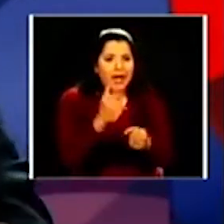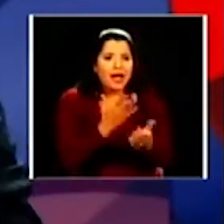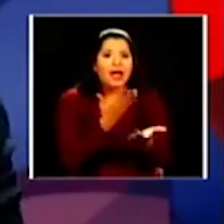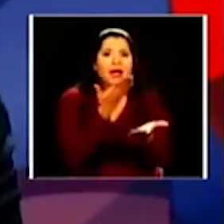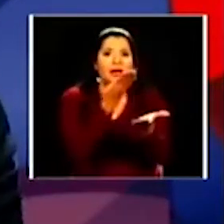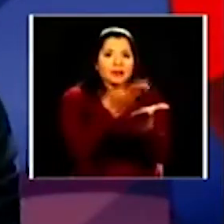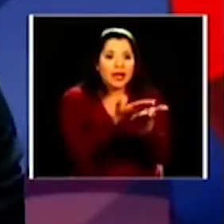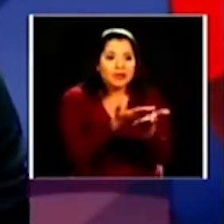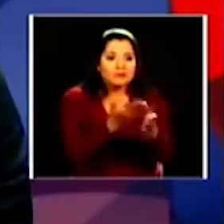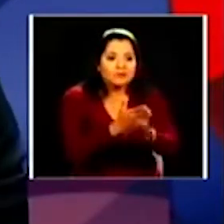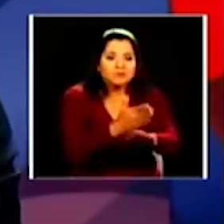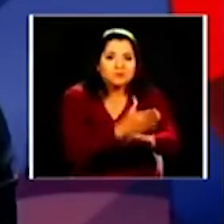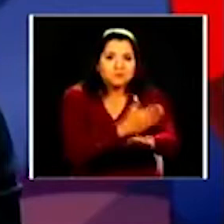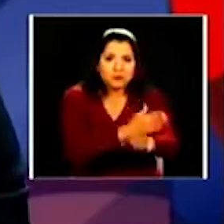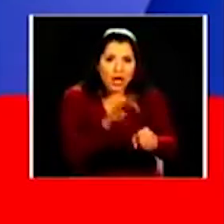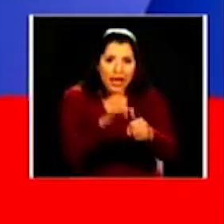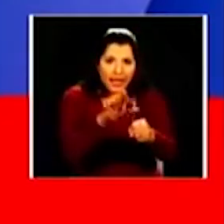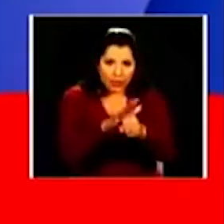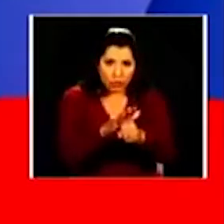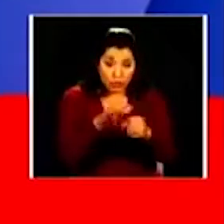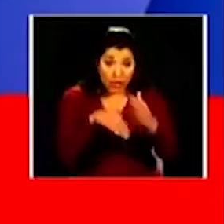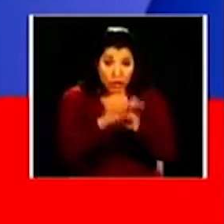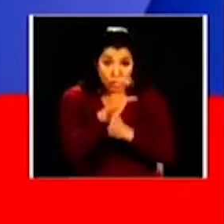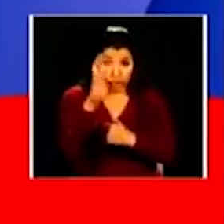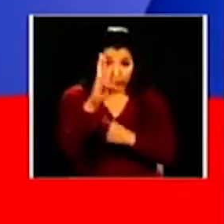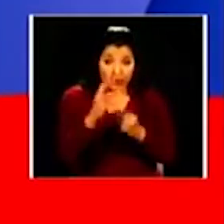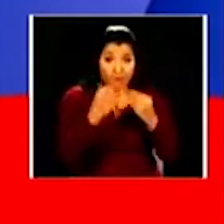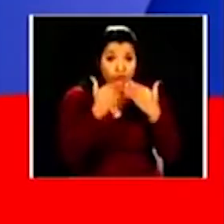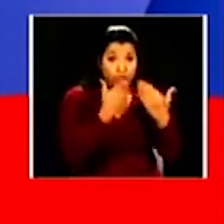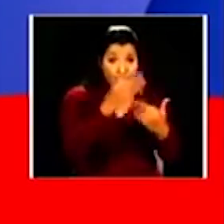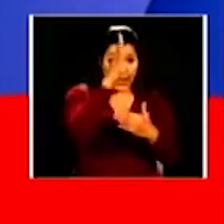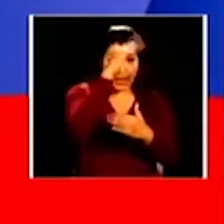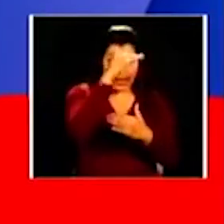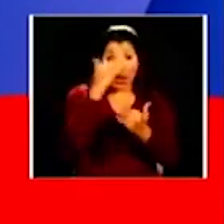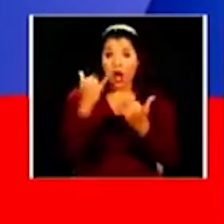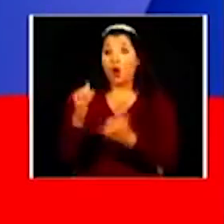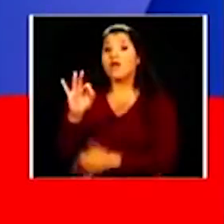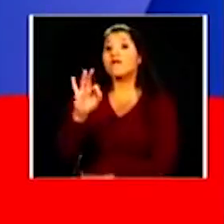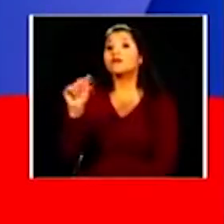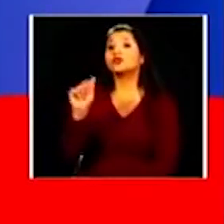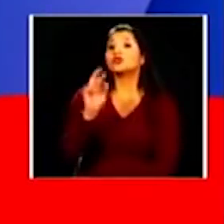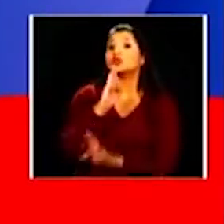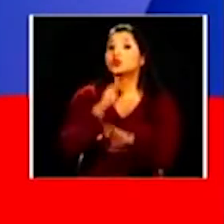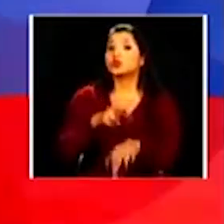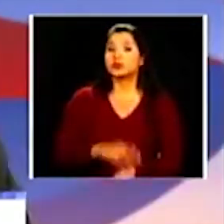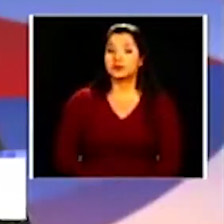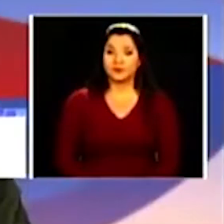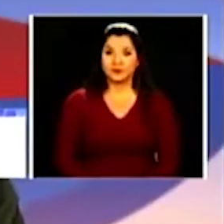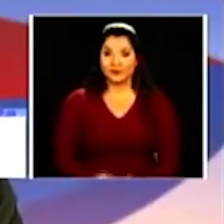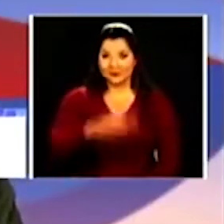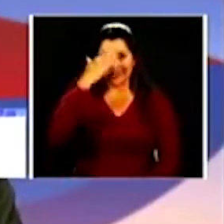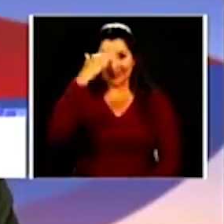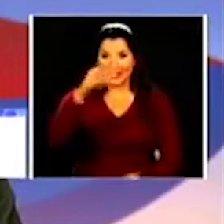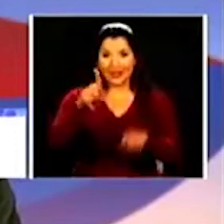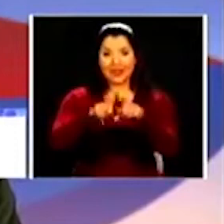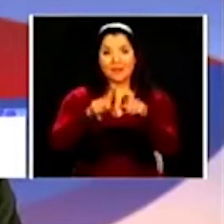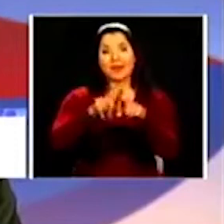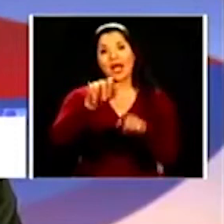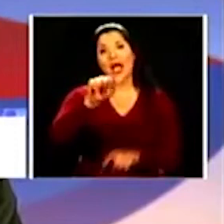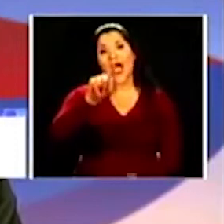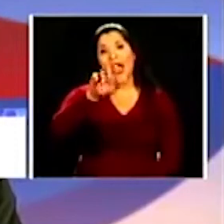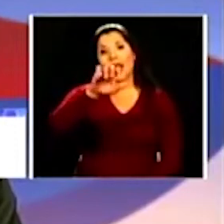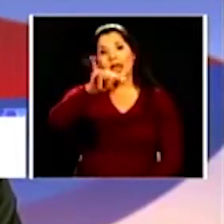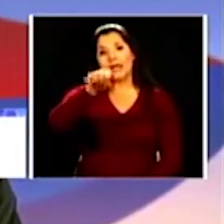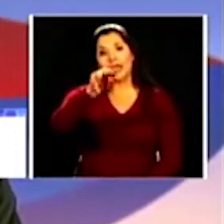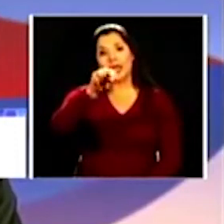en el país. Muchas gracias, don Carlos. Su turno, don Fabricio, de responderle a don Alejandro Gómez. Saludos también a don Alejandro y a